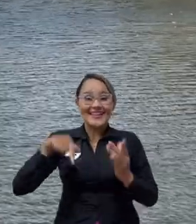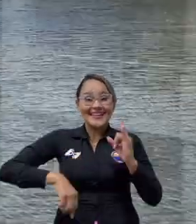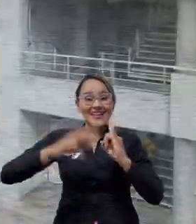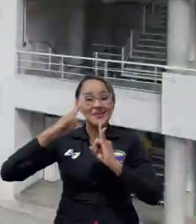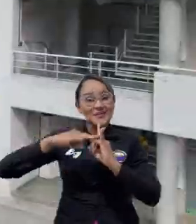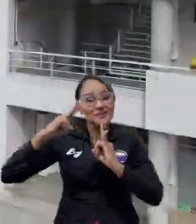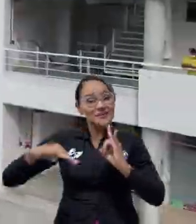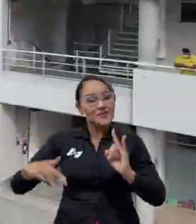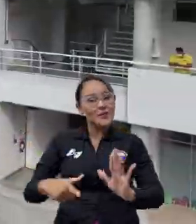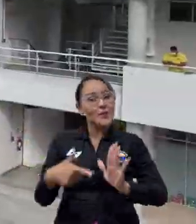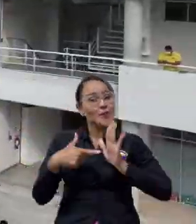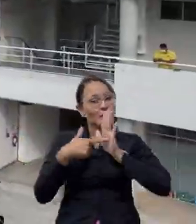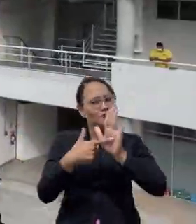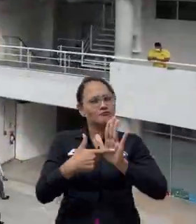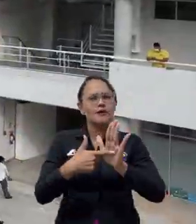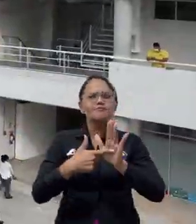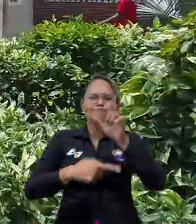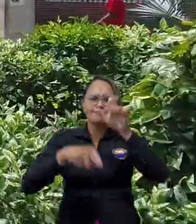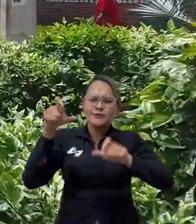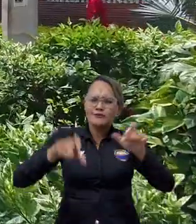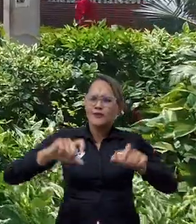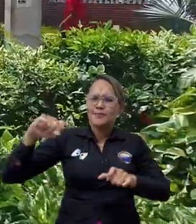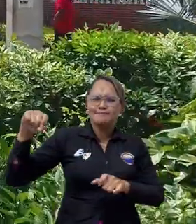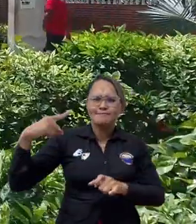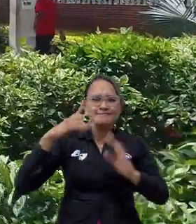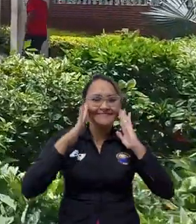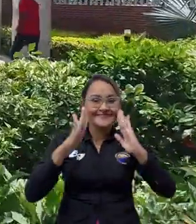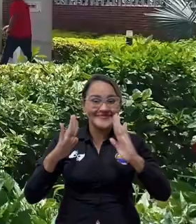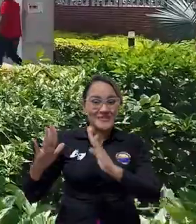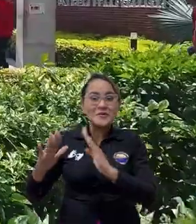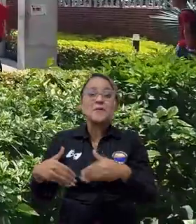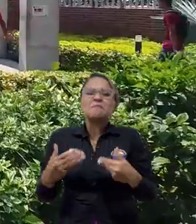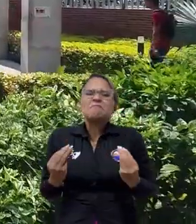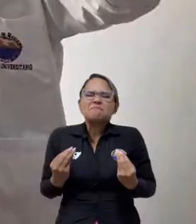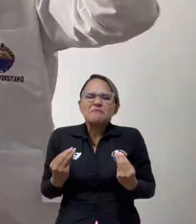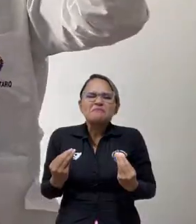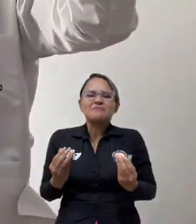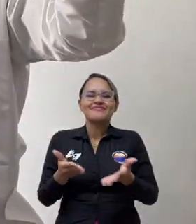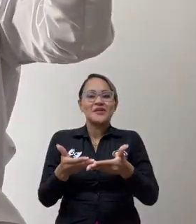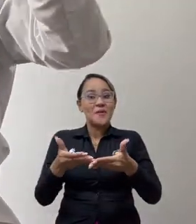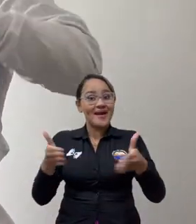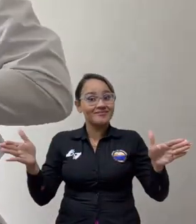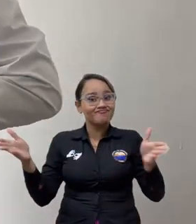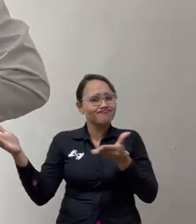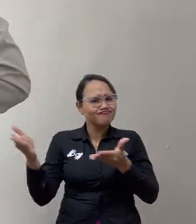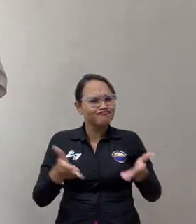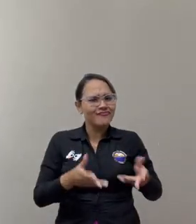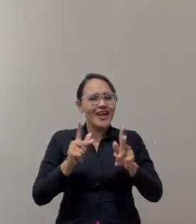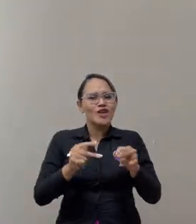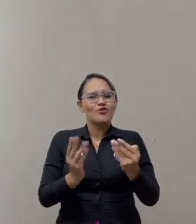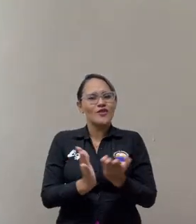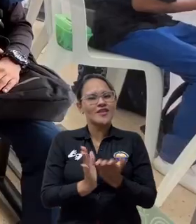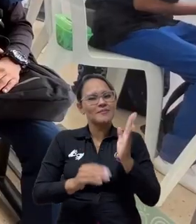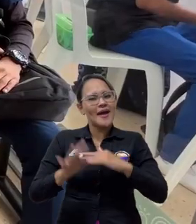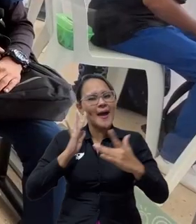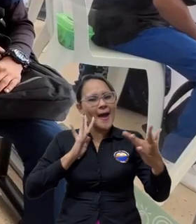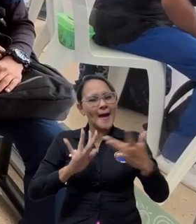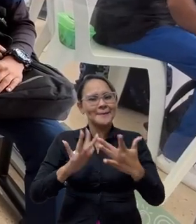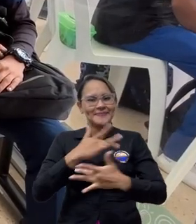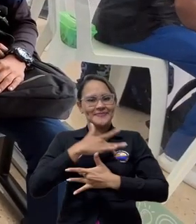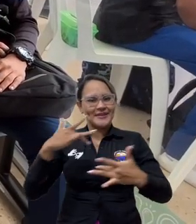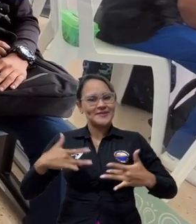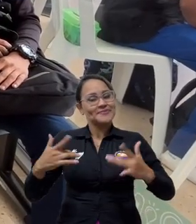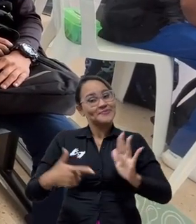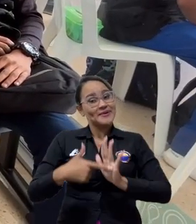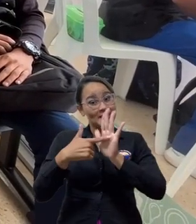Una vez más, la Universidad del Magdalena demuestra que primero es la gente, abriendo espacios para que sus estudiantes accedan a servicios en salud.